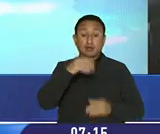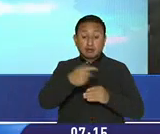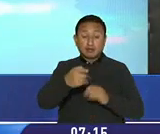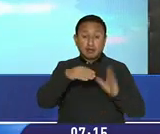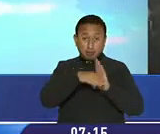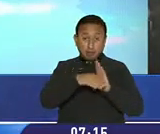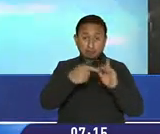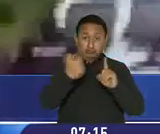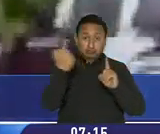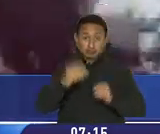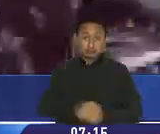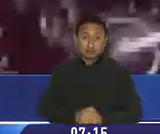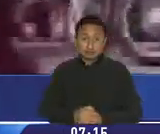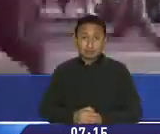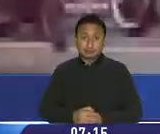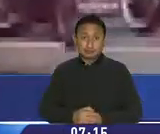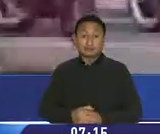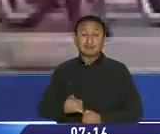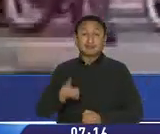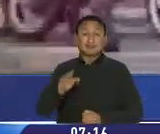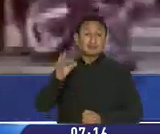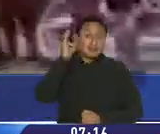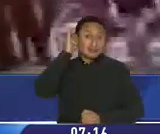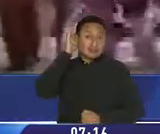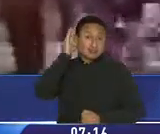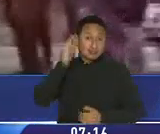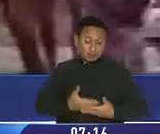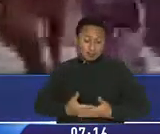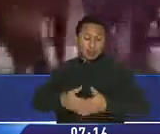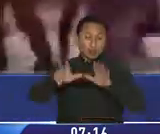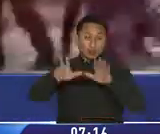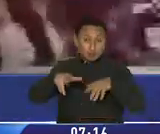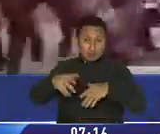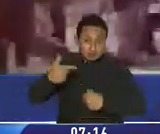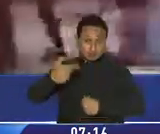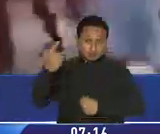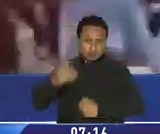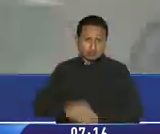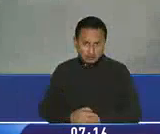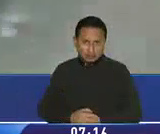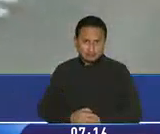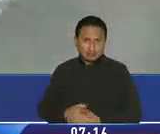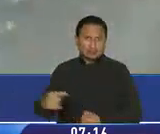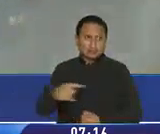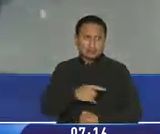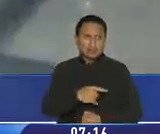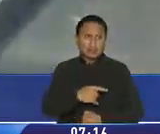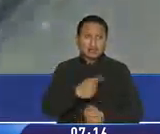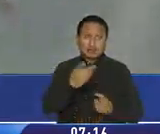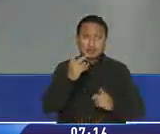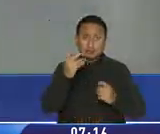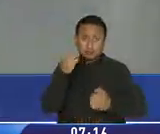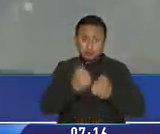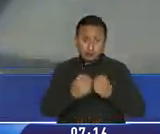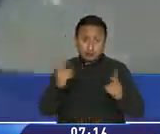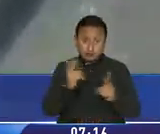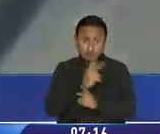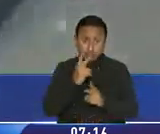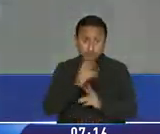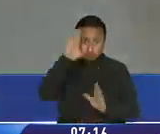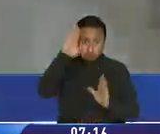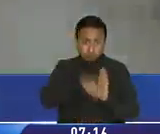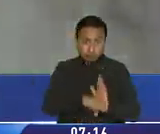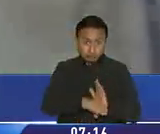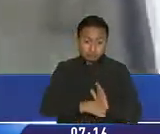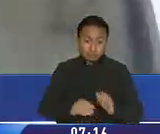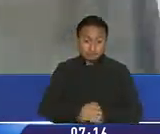cajero automático y la muerte de una bebé de apenas 8 meses. Para frenar precisamente esa ola delictiva, el Pleno del Consejo Municipal